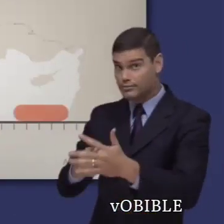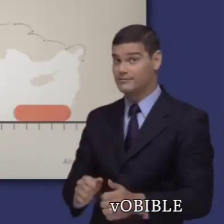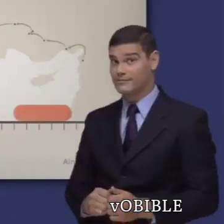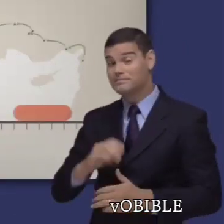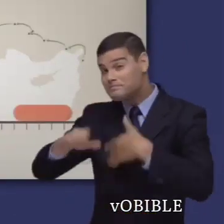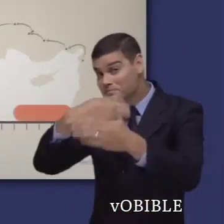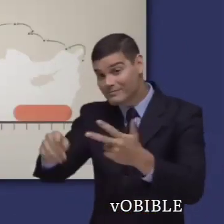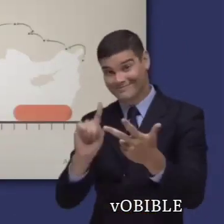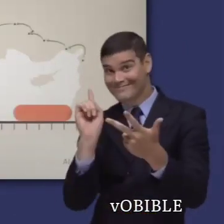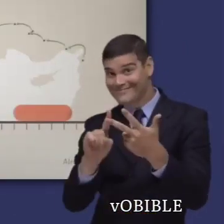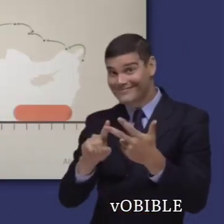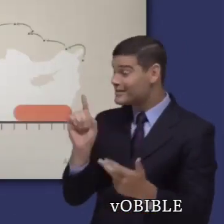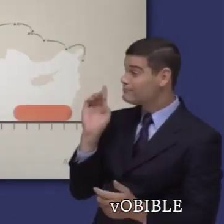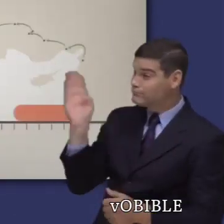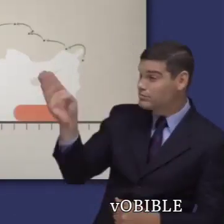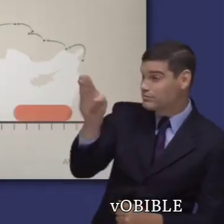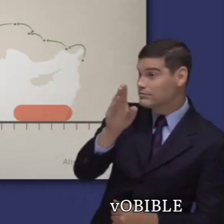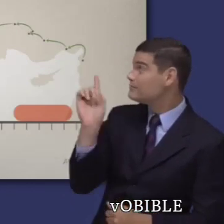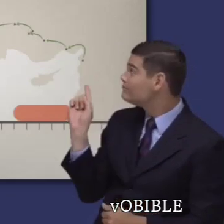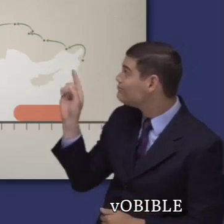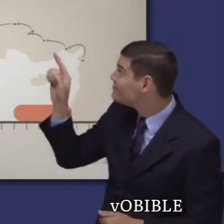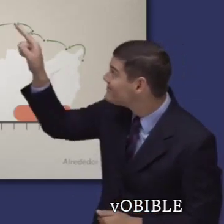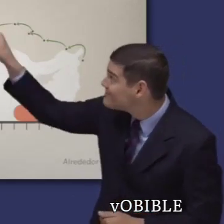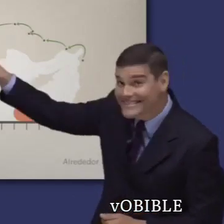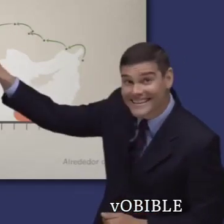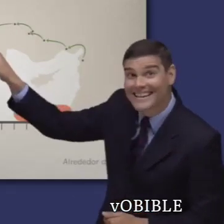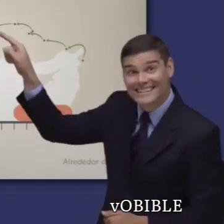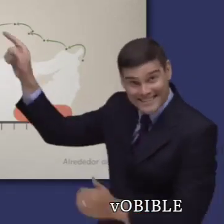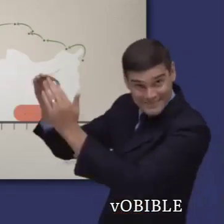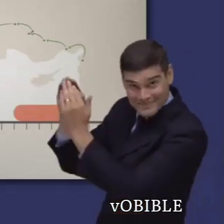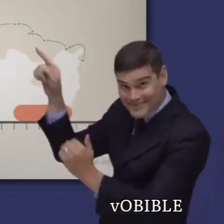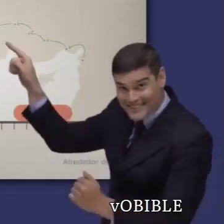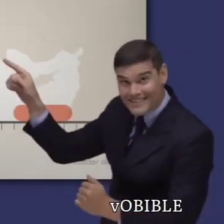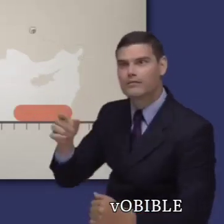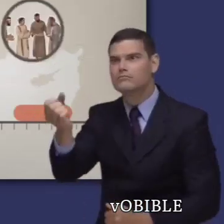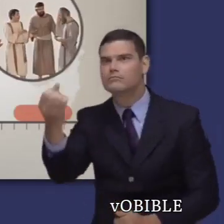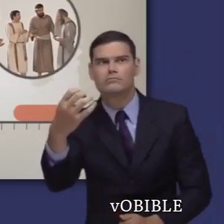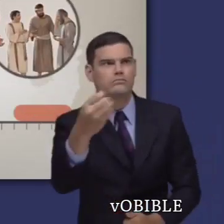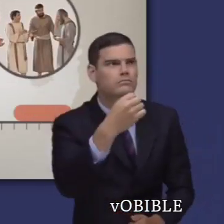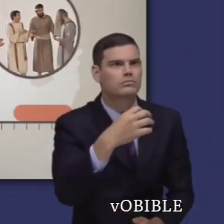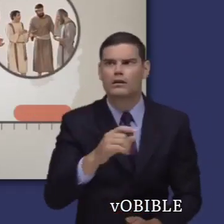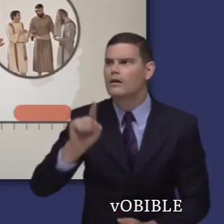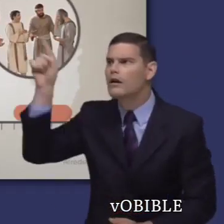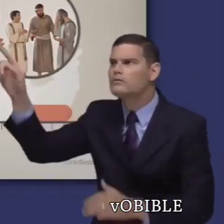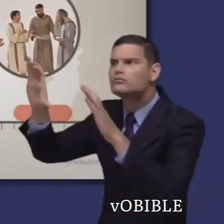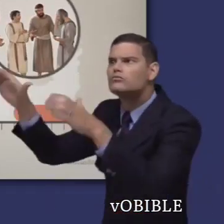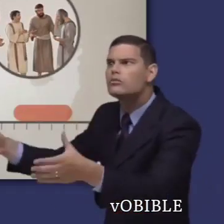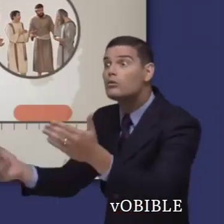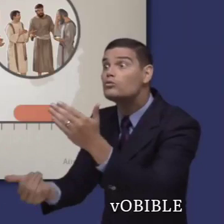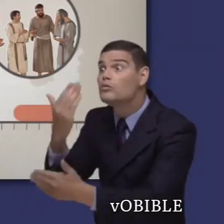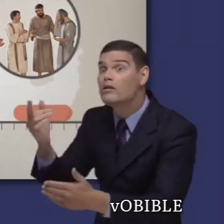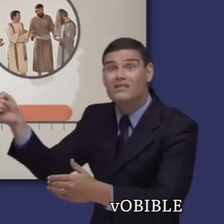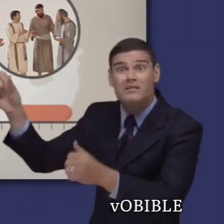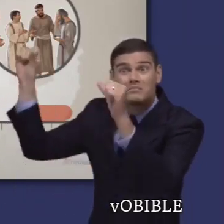Durante su tercer viaje misional, mientras estaba en Éfeso, recibió una carta y noticias preocupantes sobre la congregación de Corinto.